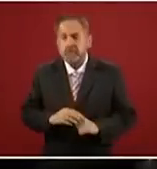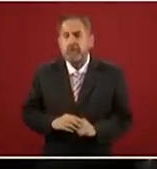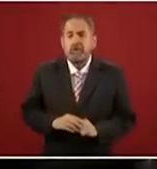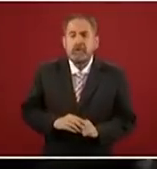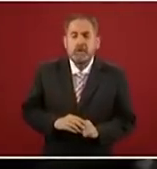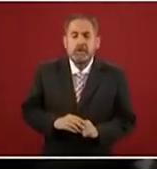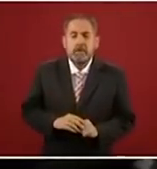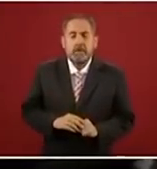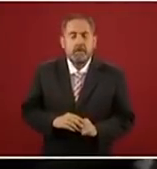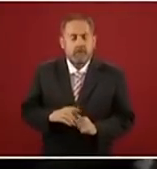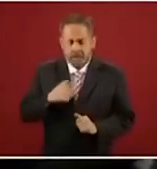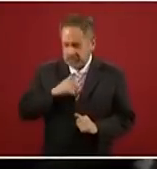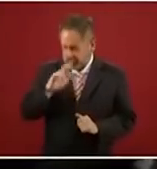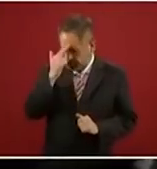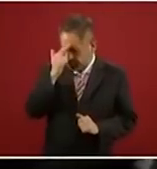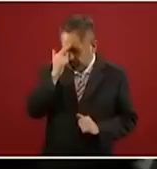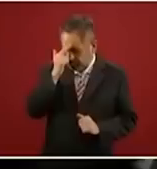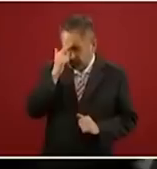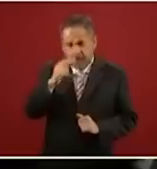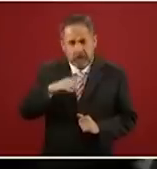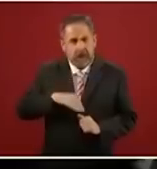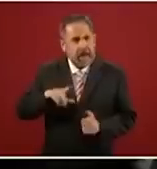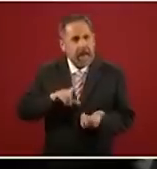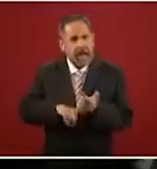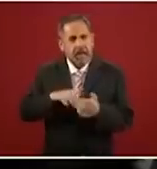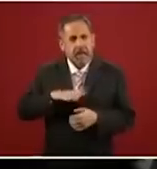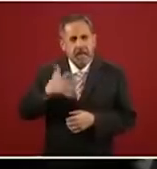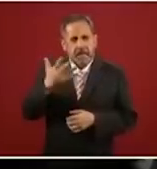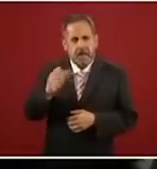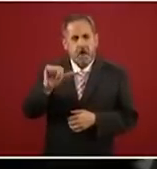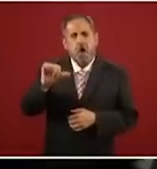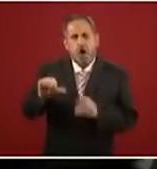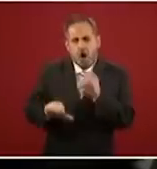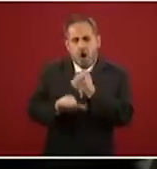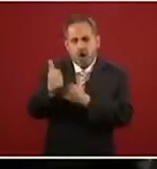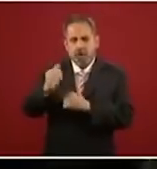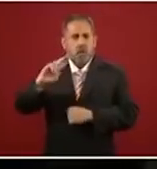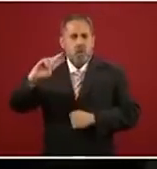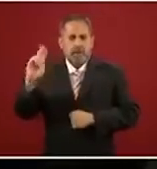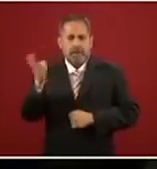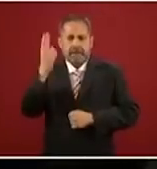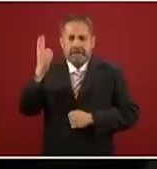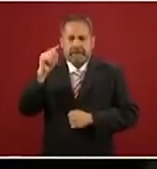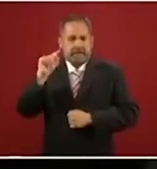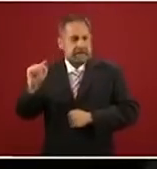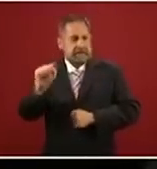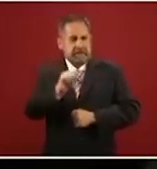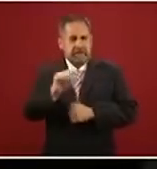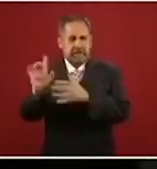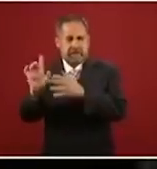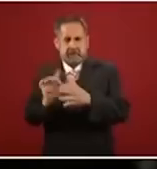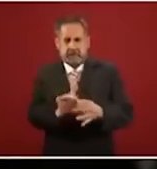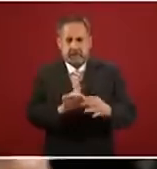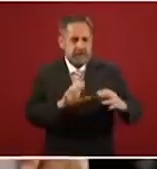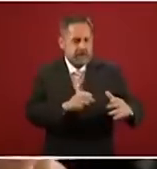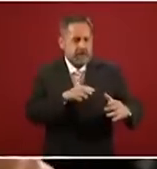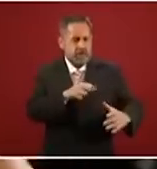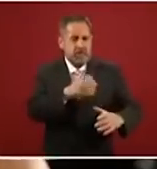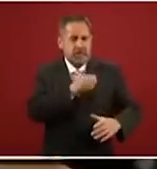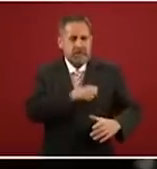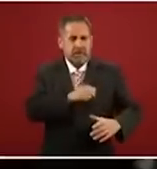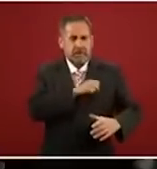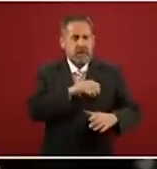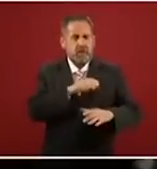si la memoria no me falla hay 10 11 11 universidades relacionadas con la salud